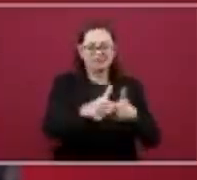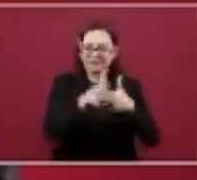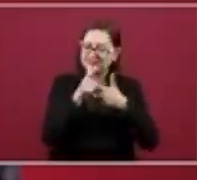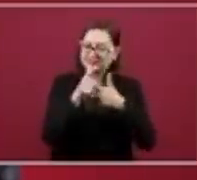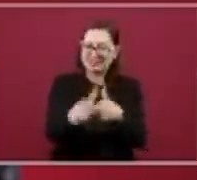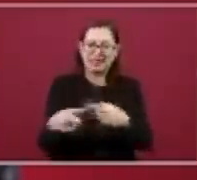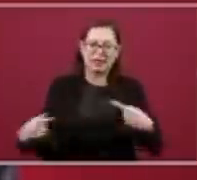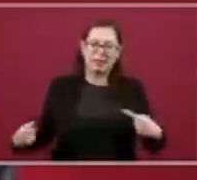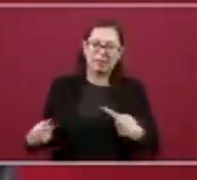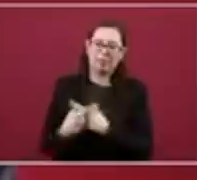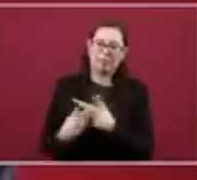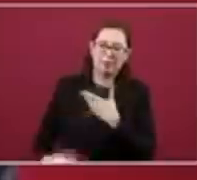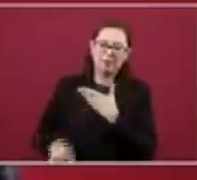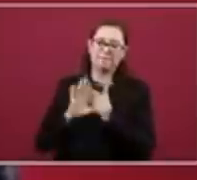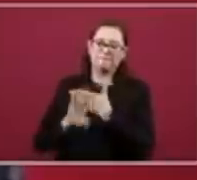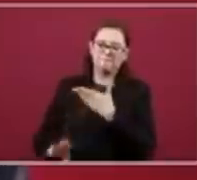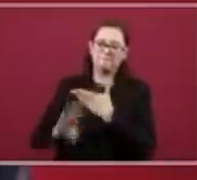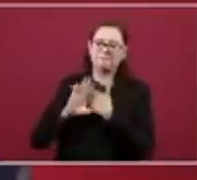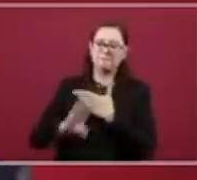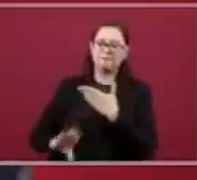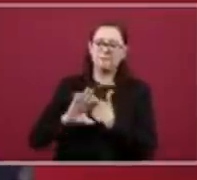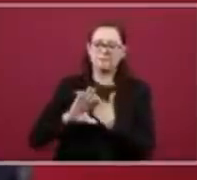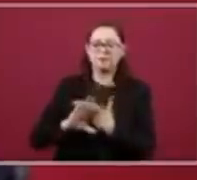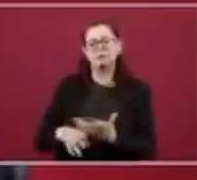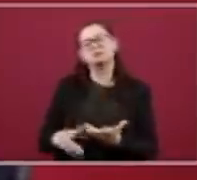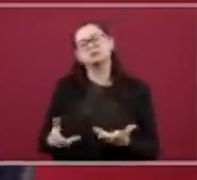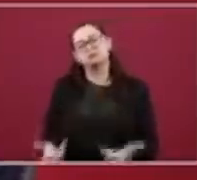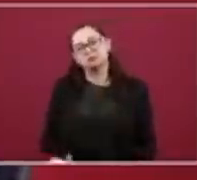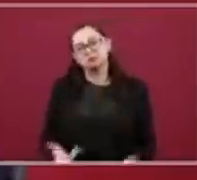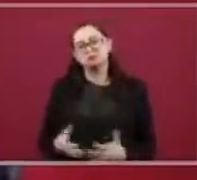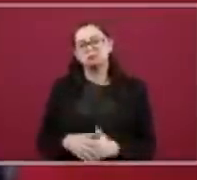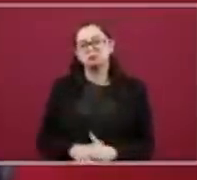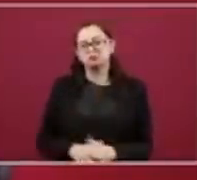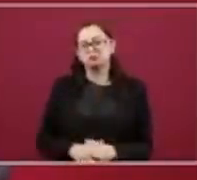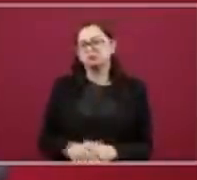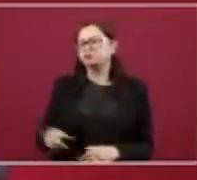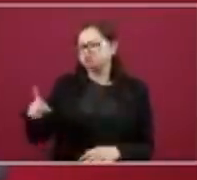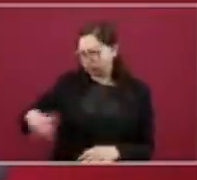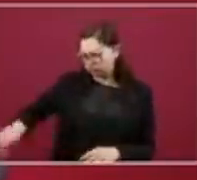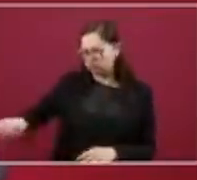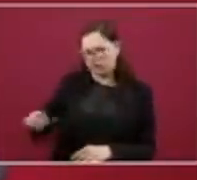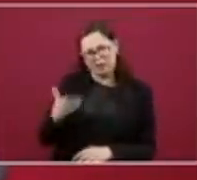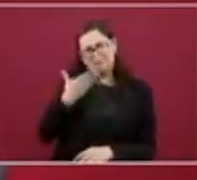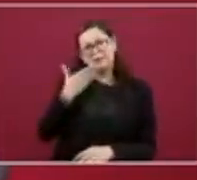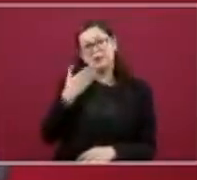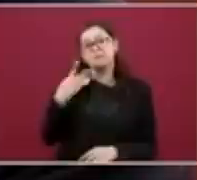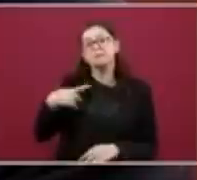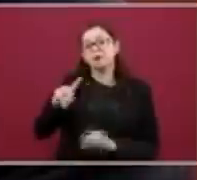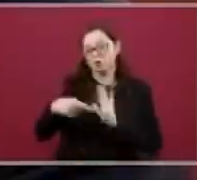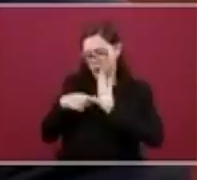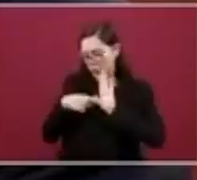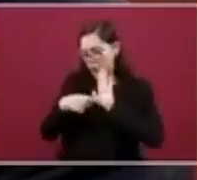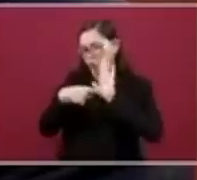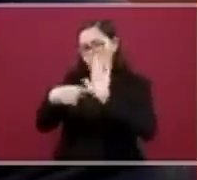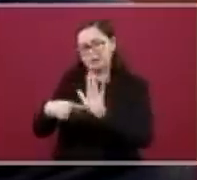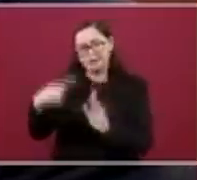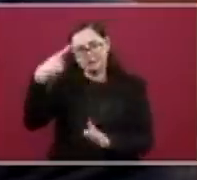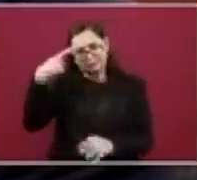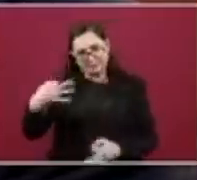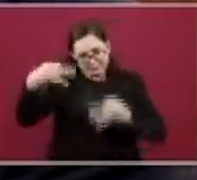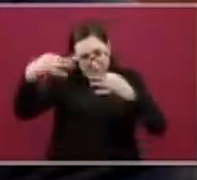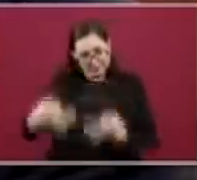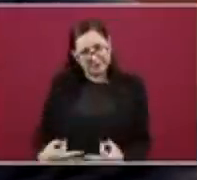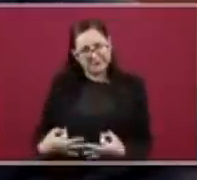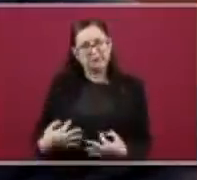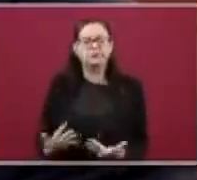nosotros, pues que lo hagan con racionalidad. Y que no hay ningún problema,